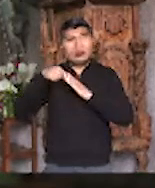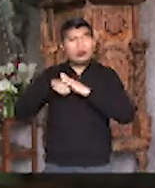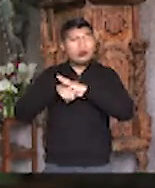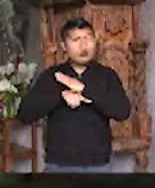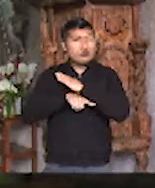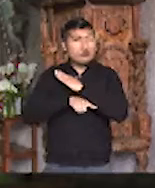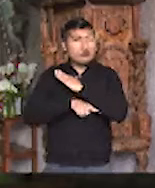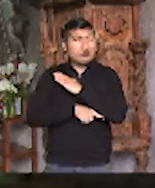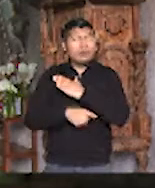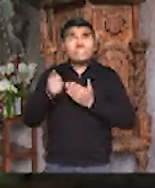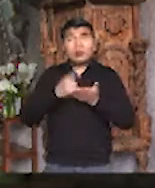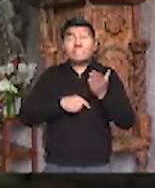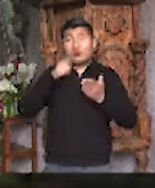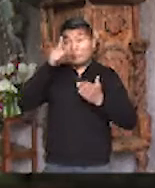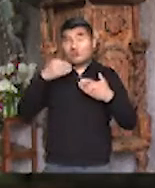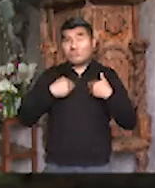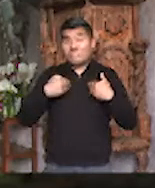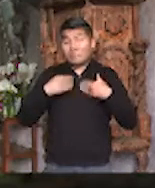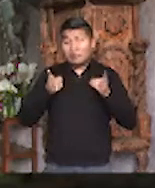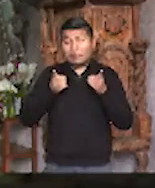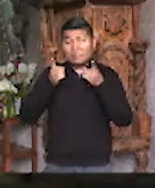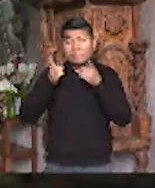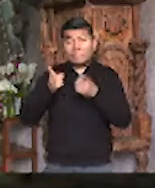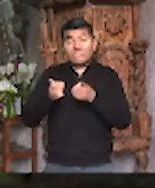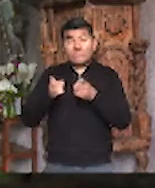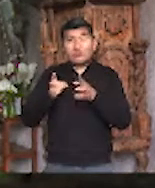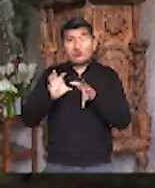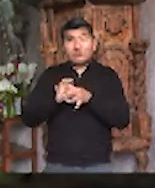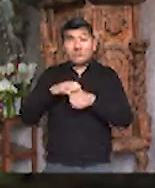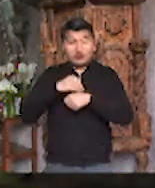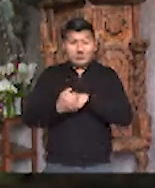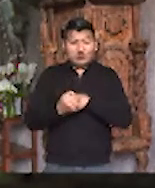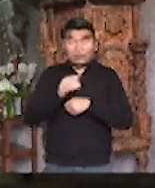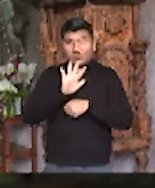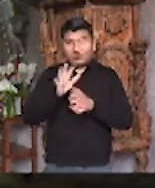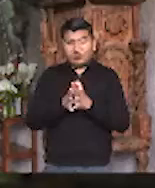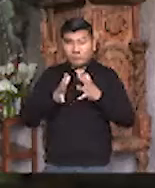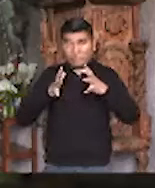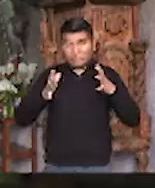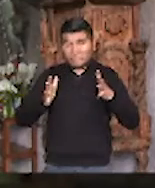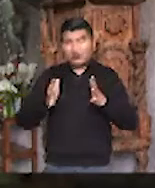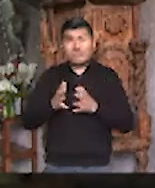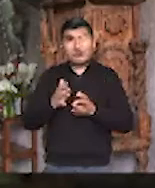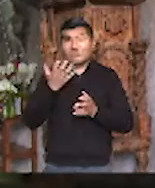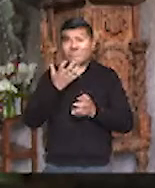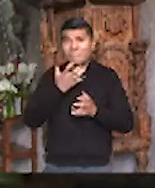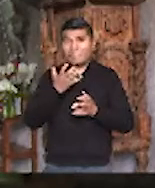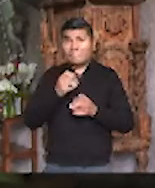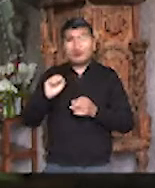que tiene el don de la multiplicación de los panes tercero